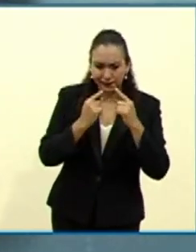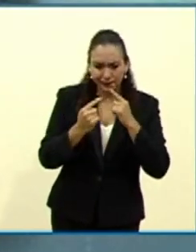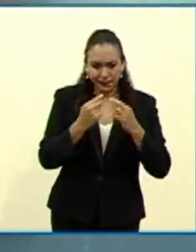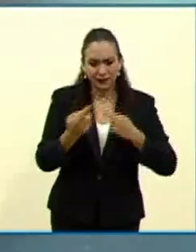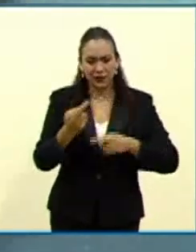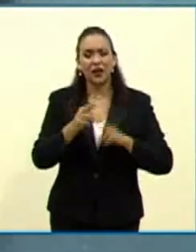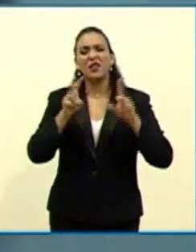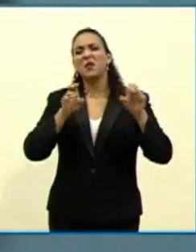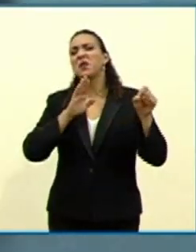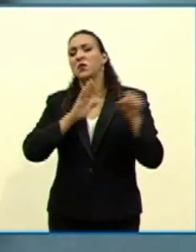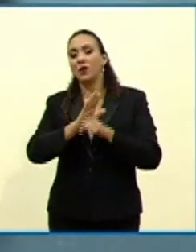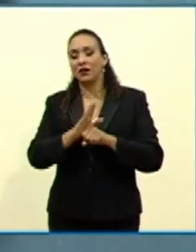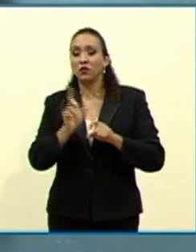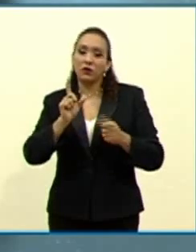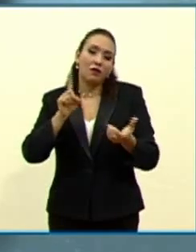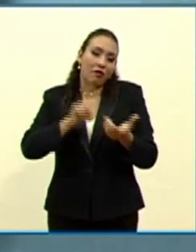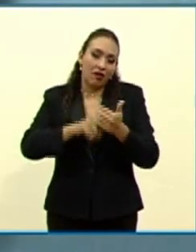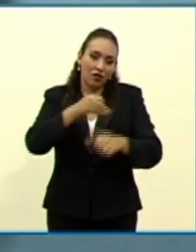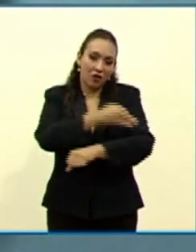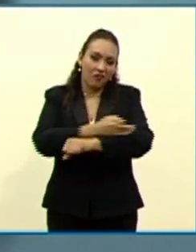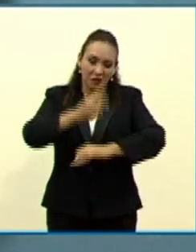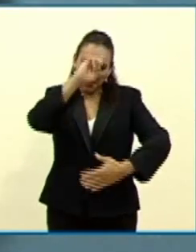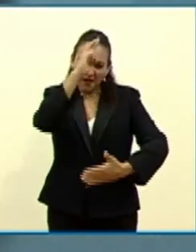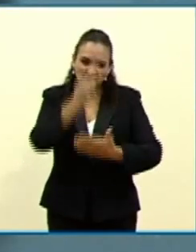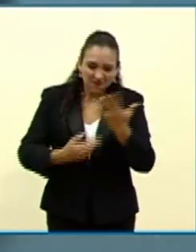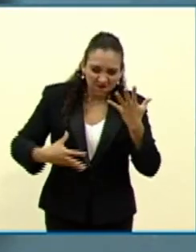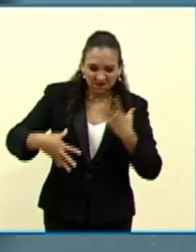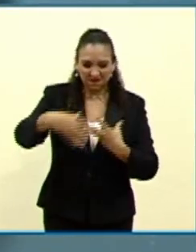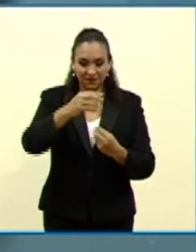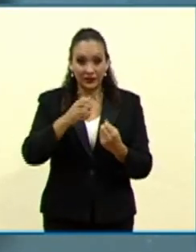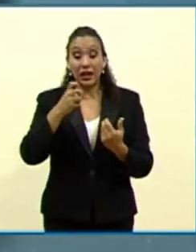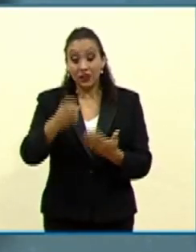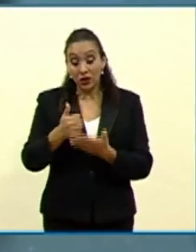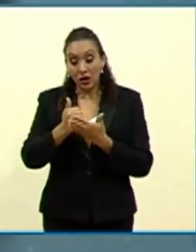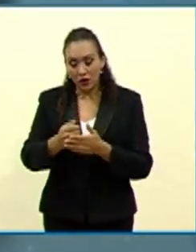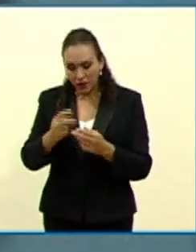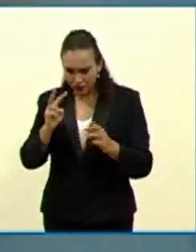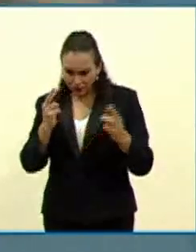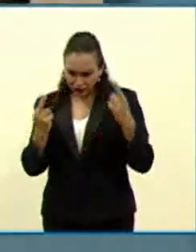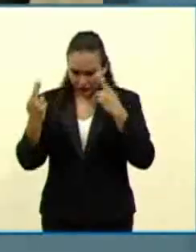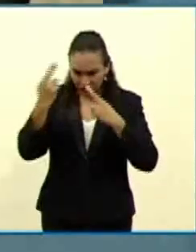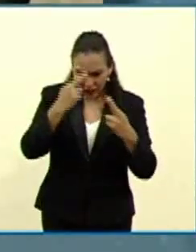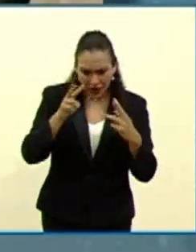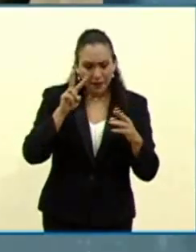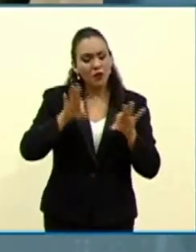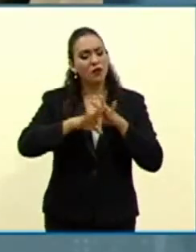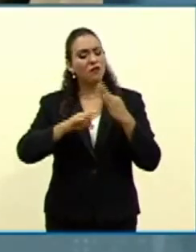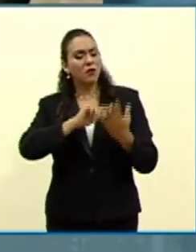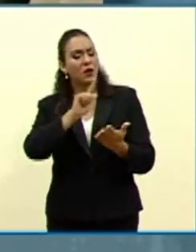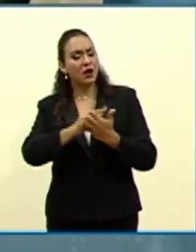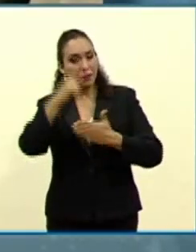Violencia Familiar para dar inicio a nuevos procesos que permitirán unir diversas perspectivas